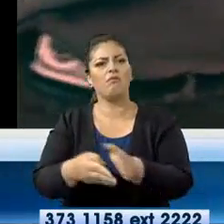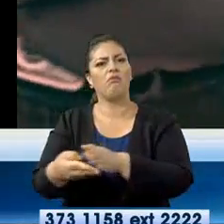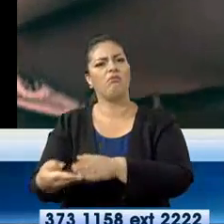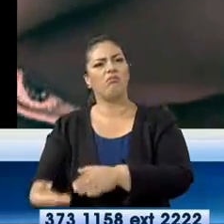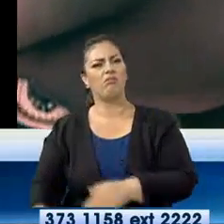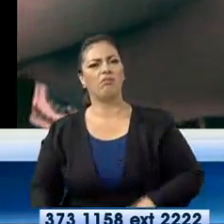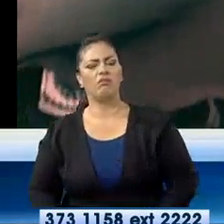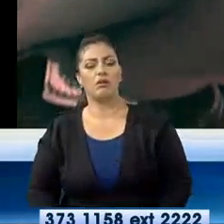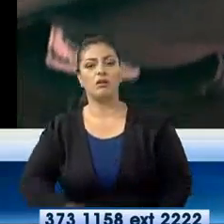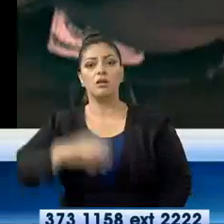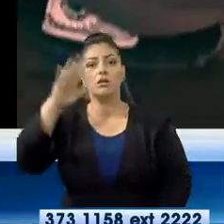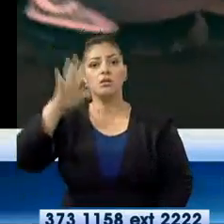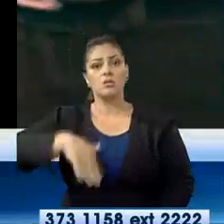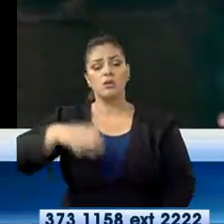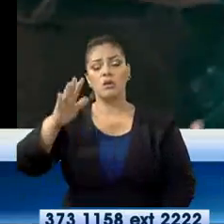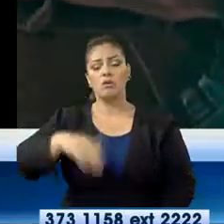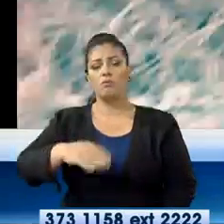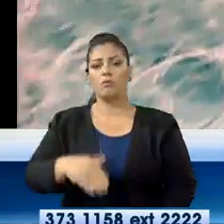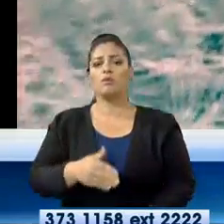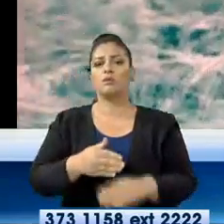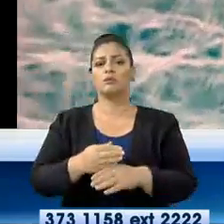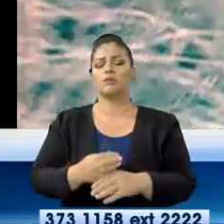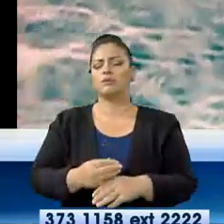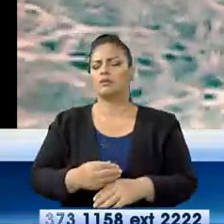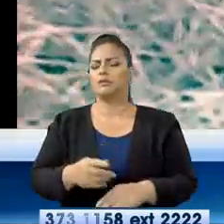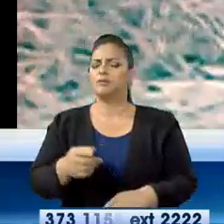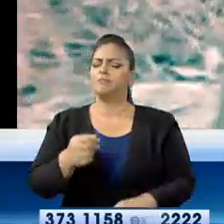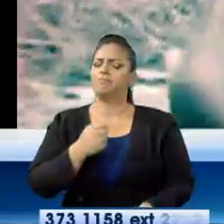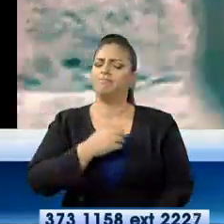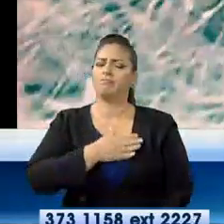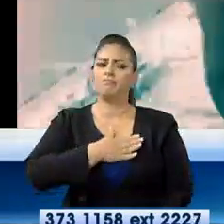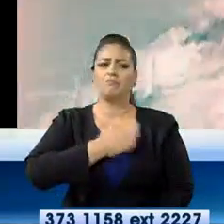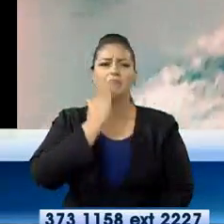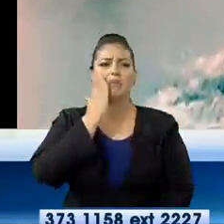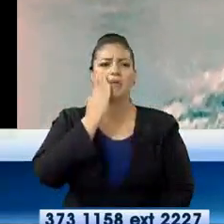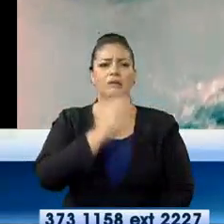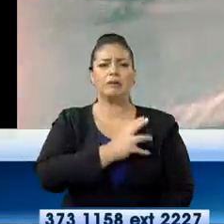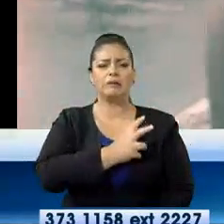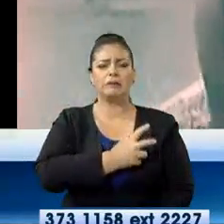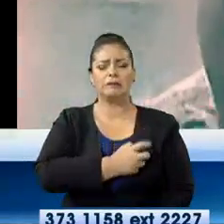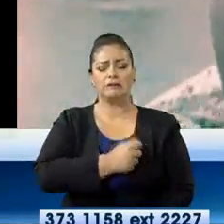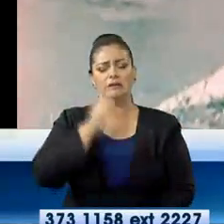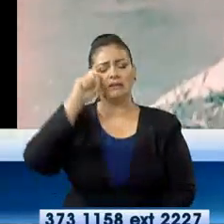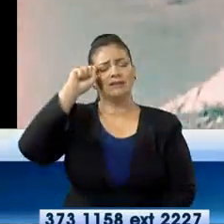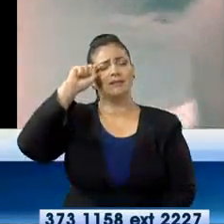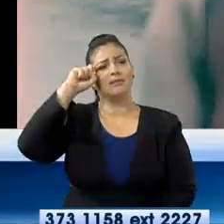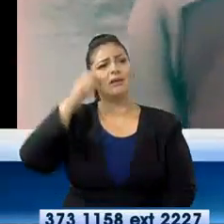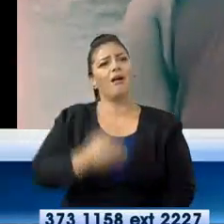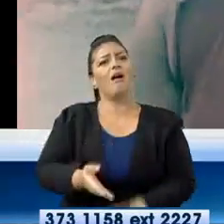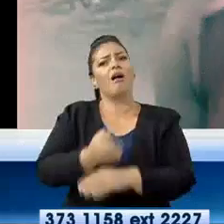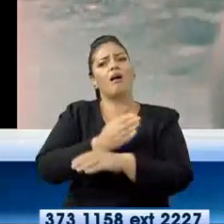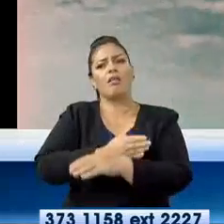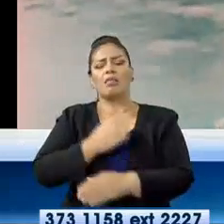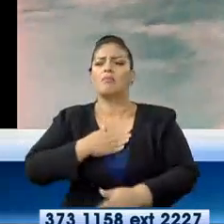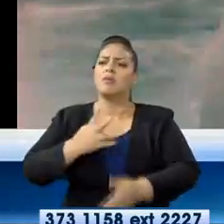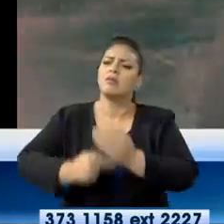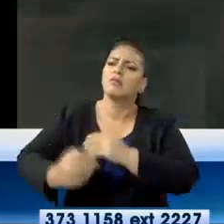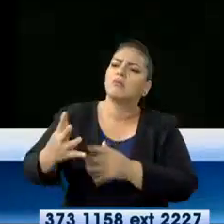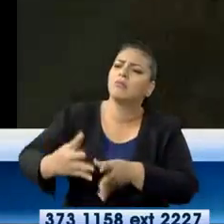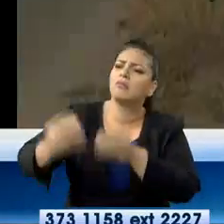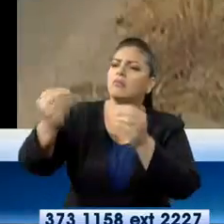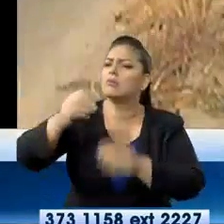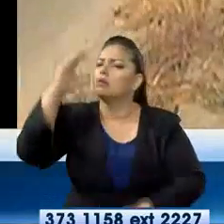5 meses después de la tragedia, su madre recuerda que su hijo había desaparecido el día anterior y lo andaba buscando